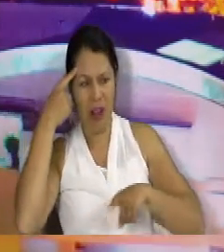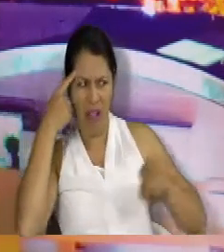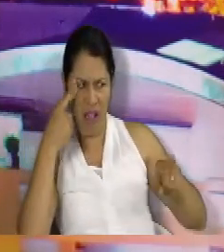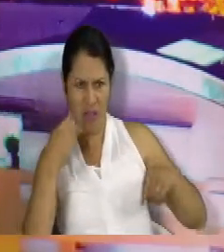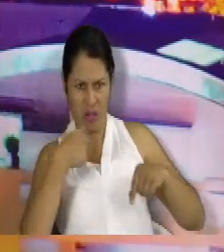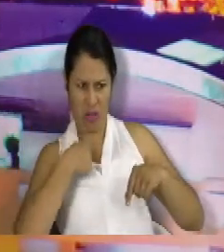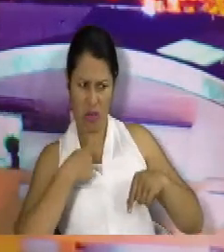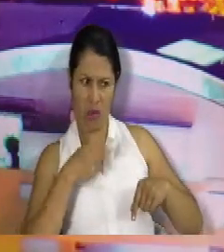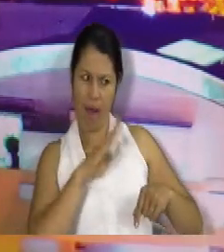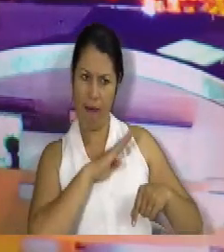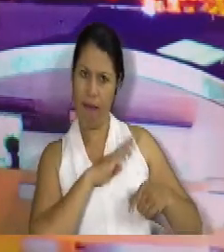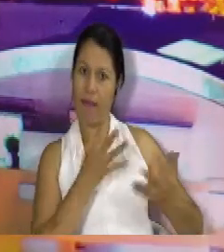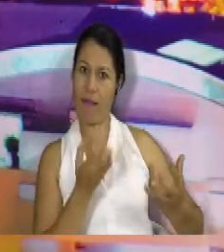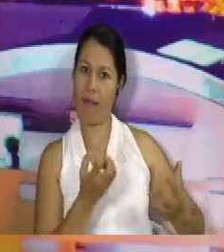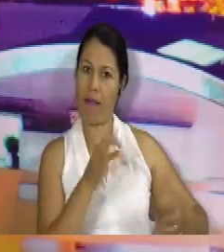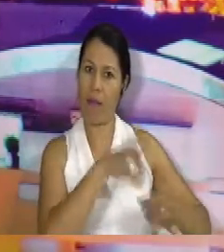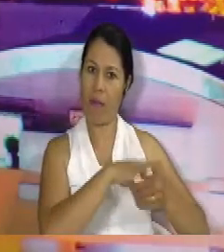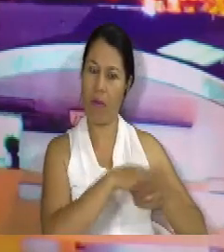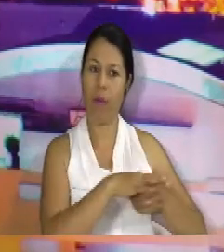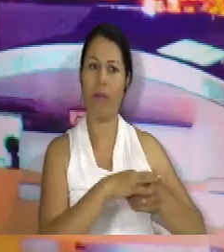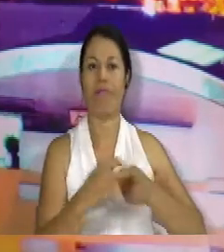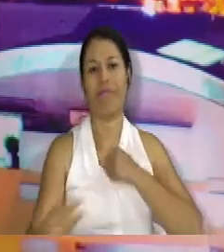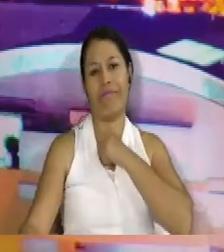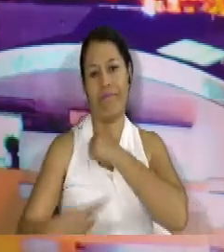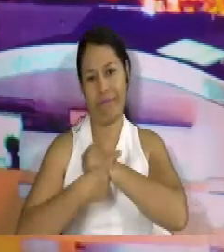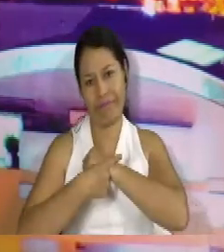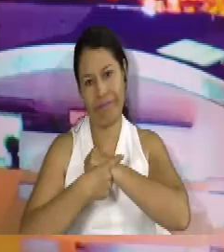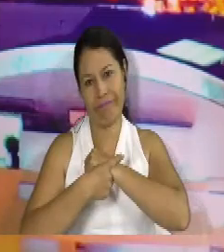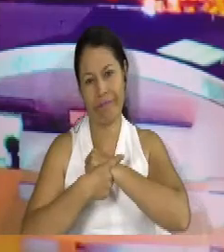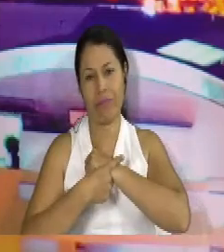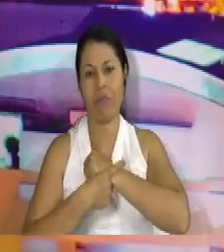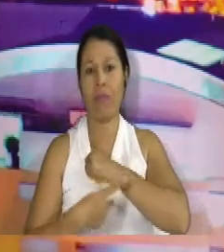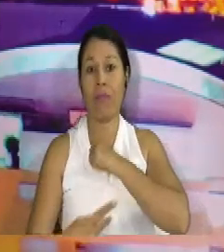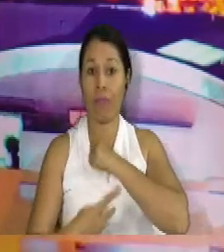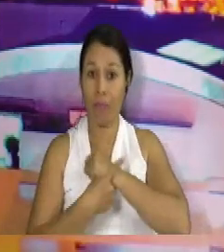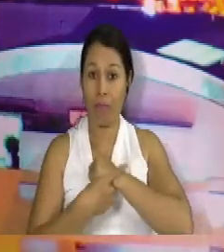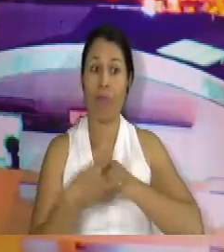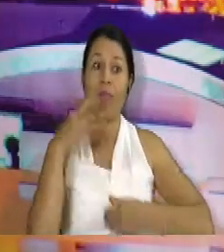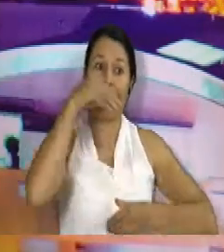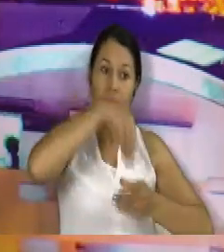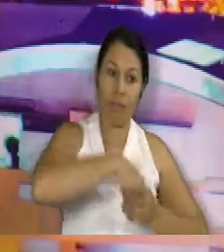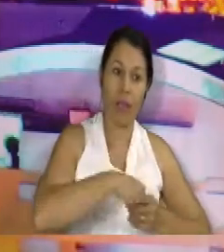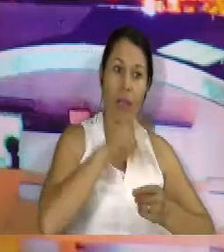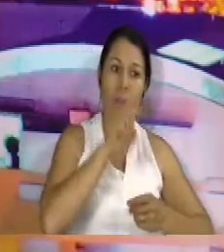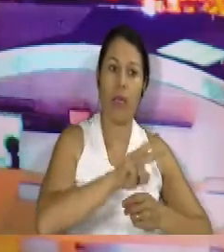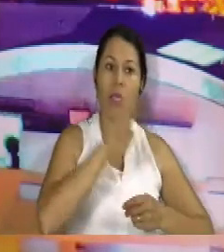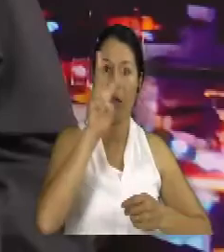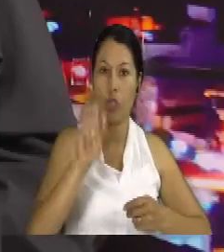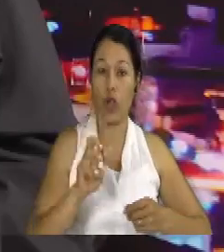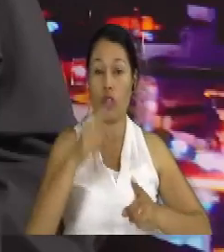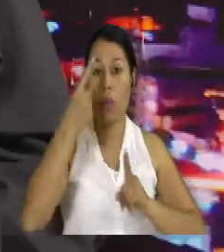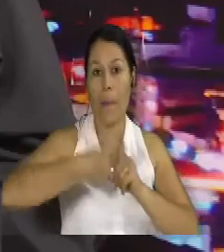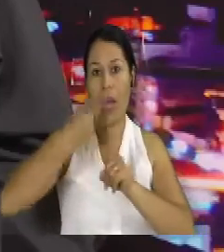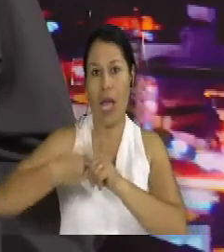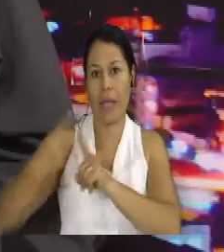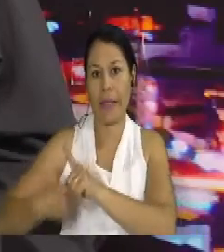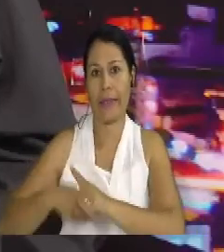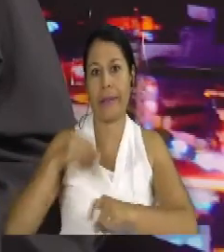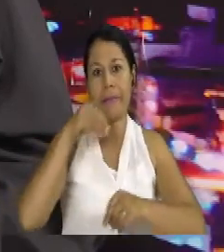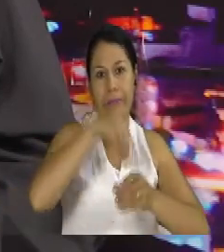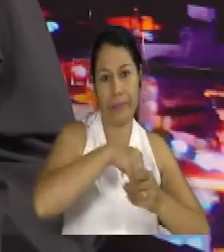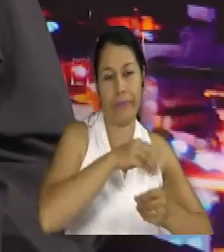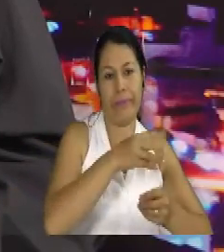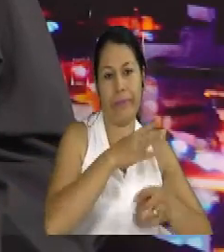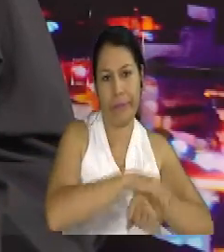montaron la justicia en rostro. Estuve detenido 28 meses. Bueno, acaba de salir la condena al Estado colombiano. Quería preguntar por eso. ¿Sí? ¿Hubo ya